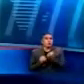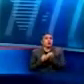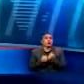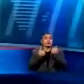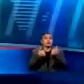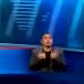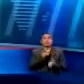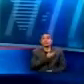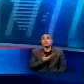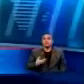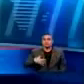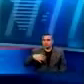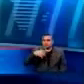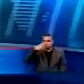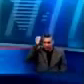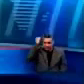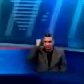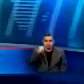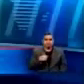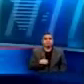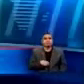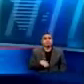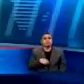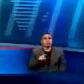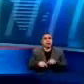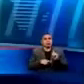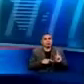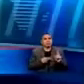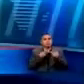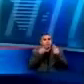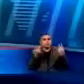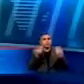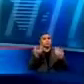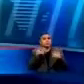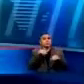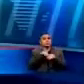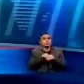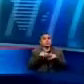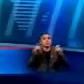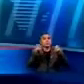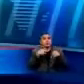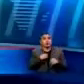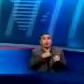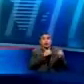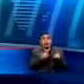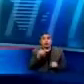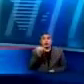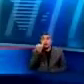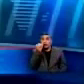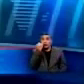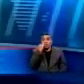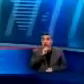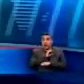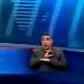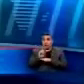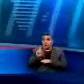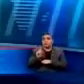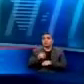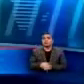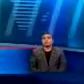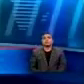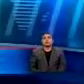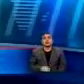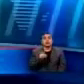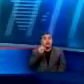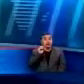del candidato presidencial Yacu Pérez. Cristian Hidalgo revela que la Confederación Nacional de Organizaciones Campesinas, Indígenas